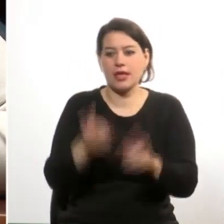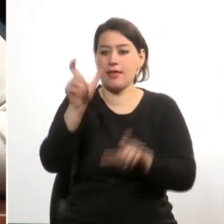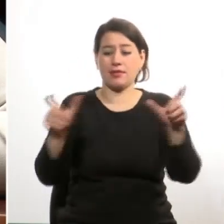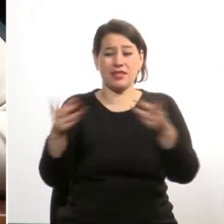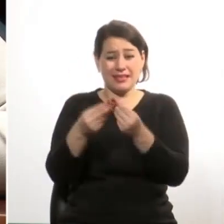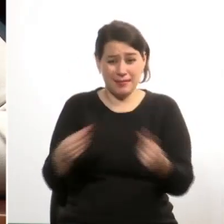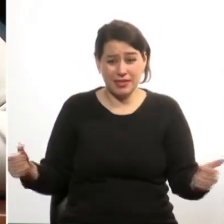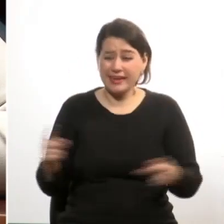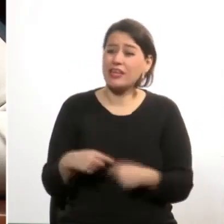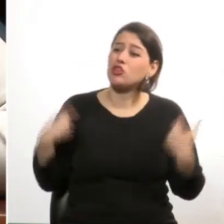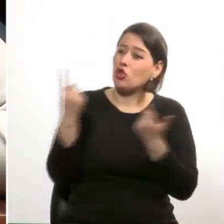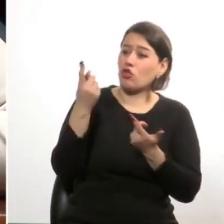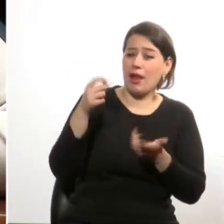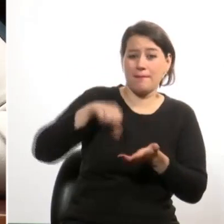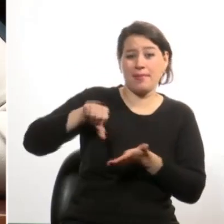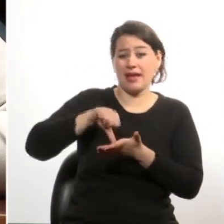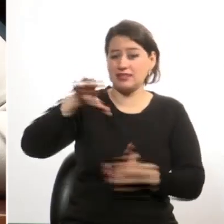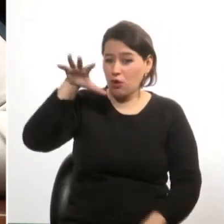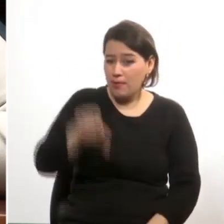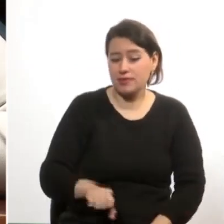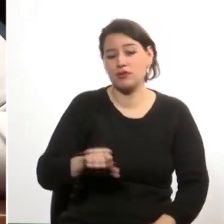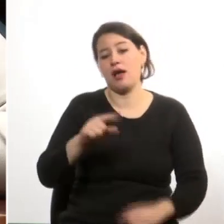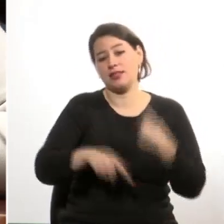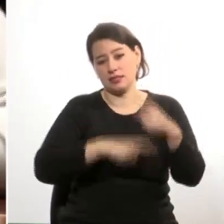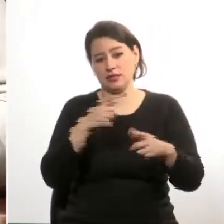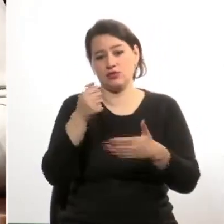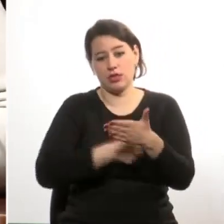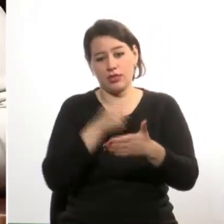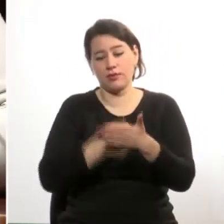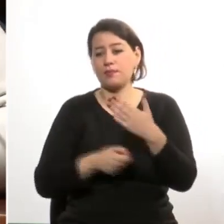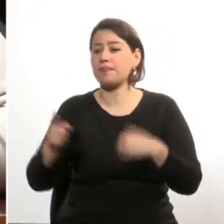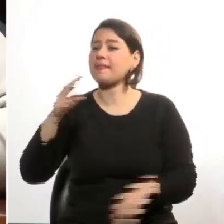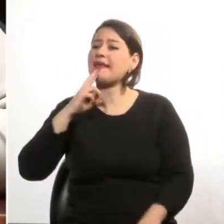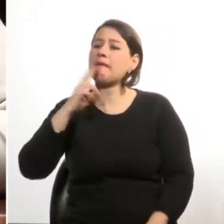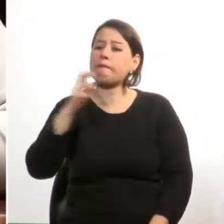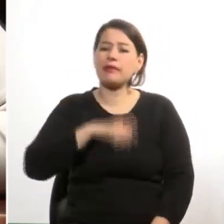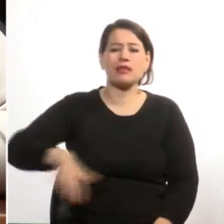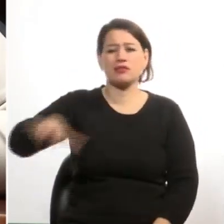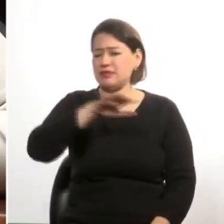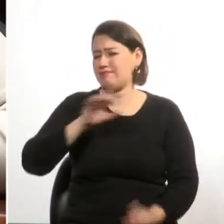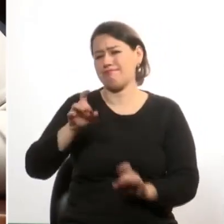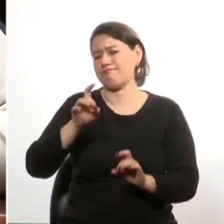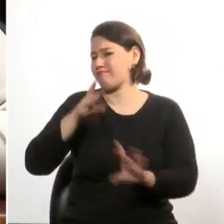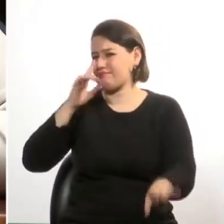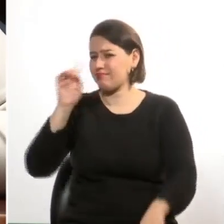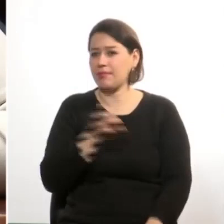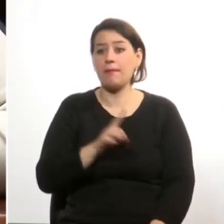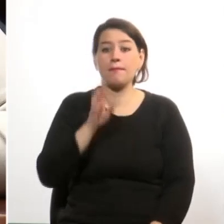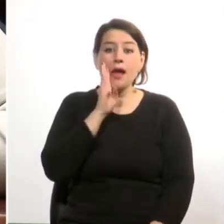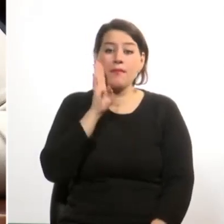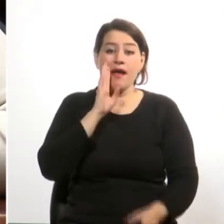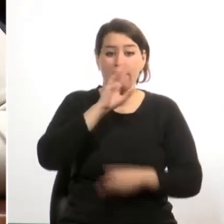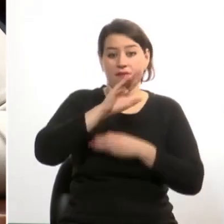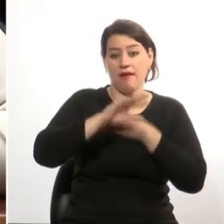había comprometido a llevar adelante. La respuesta desde la sociedad fue inmediata. Madres y familiares